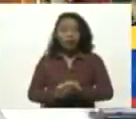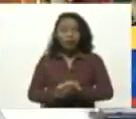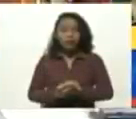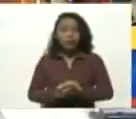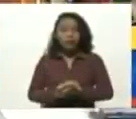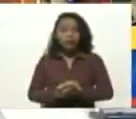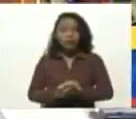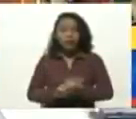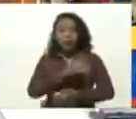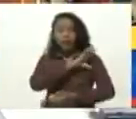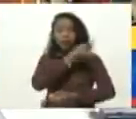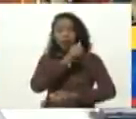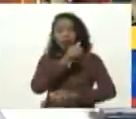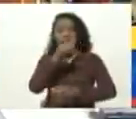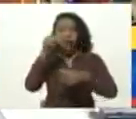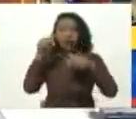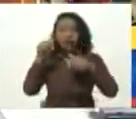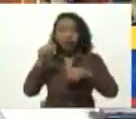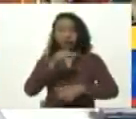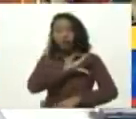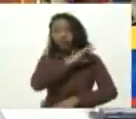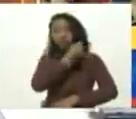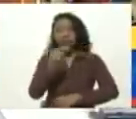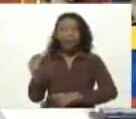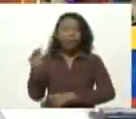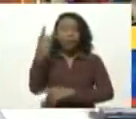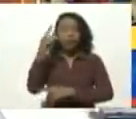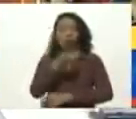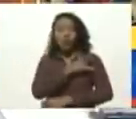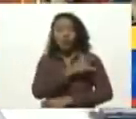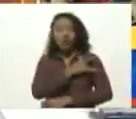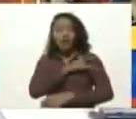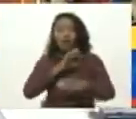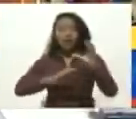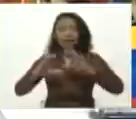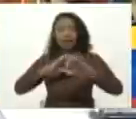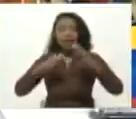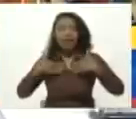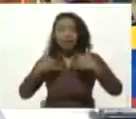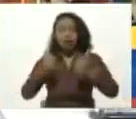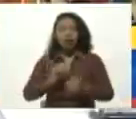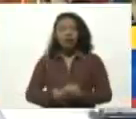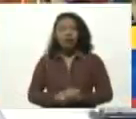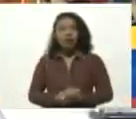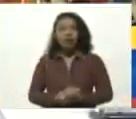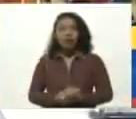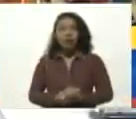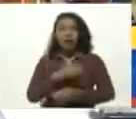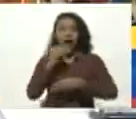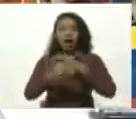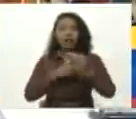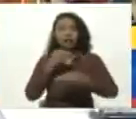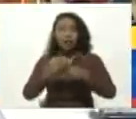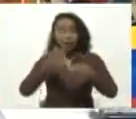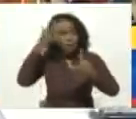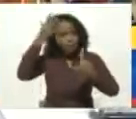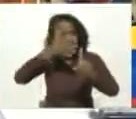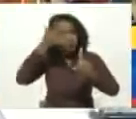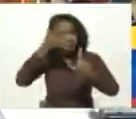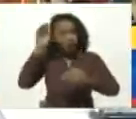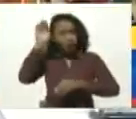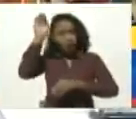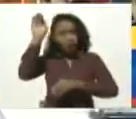rector, rectorísimo de la Universidad de las Ciencias de la Salud, formando el futuro